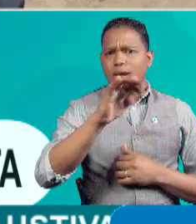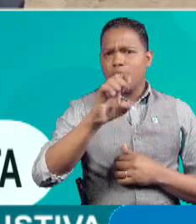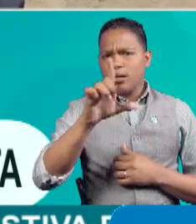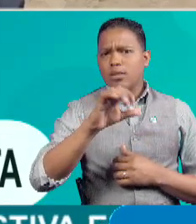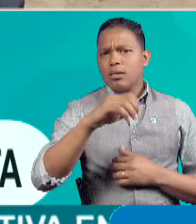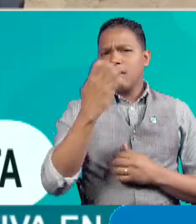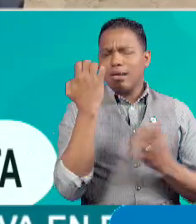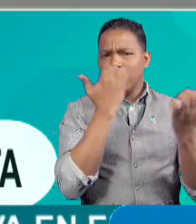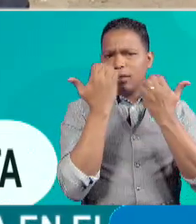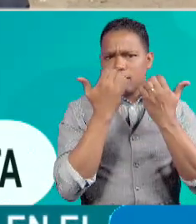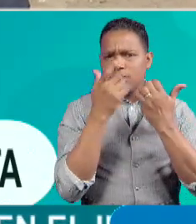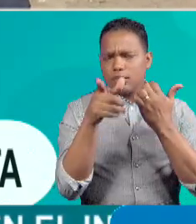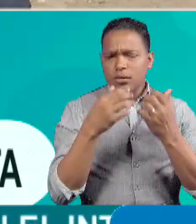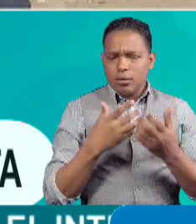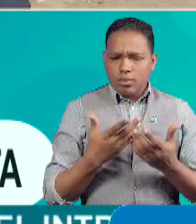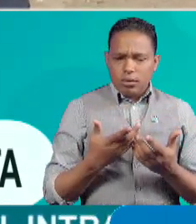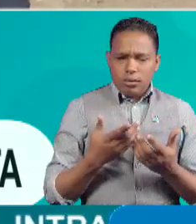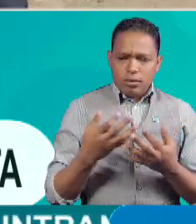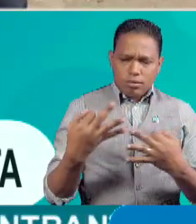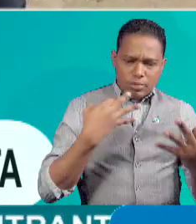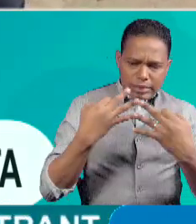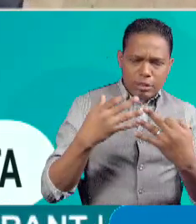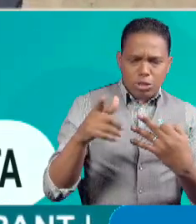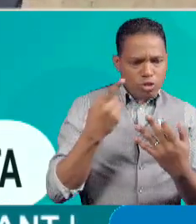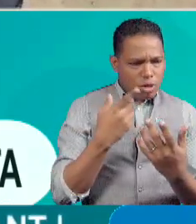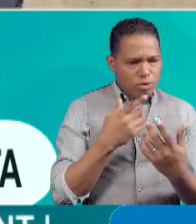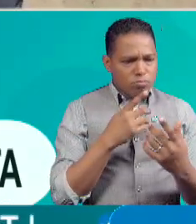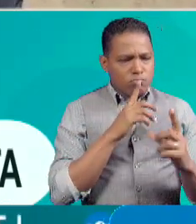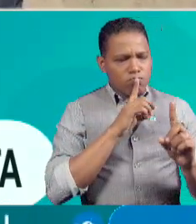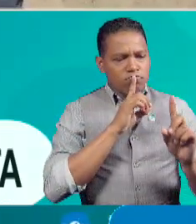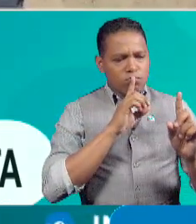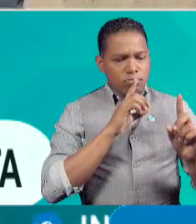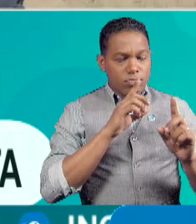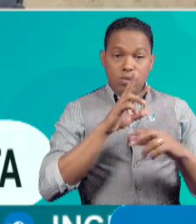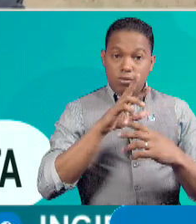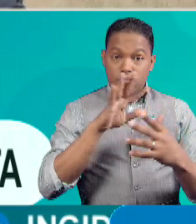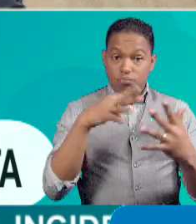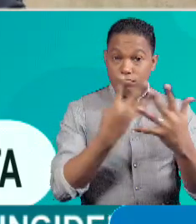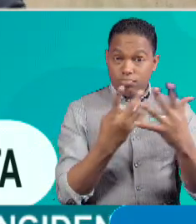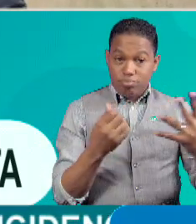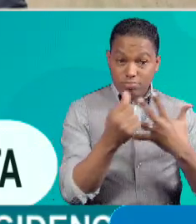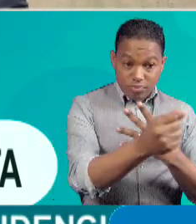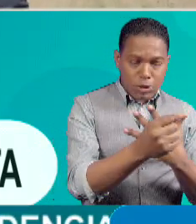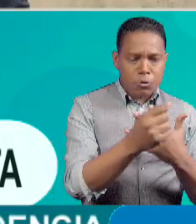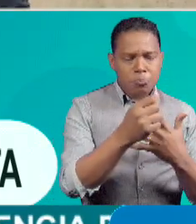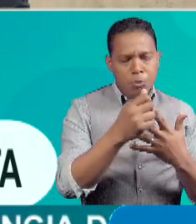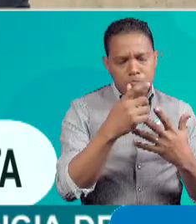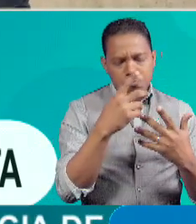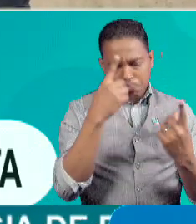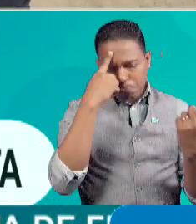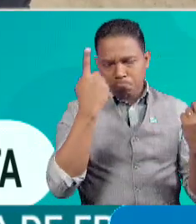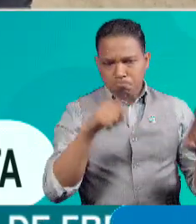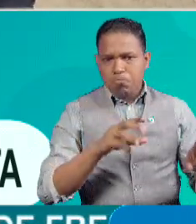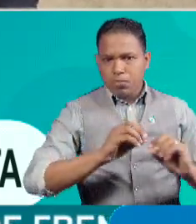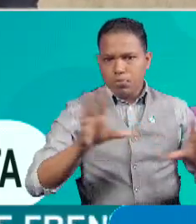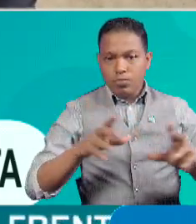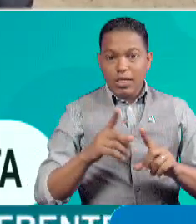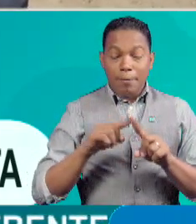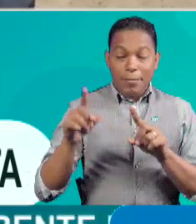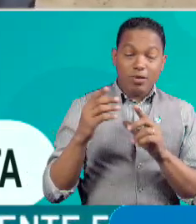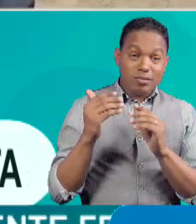Haina. Explicaron que están de acuerdo con la prisión preventiva impuesta, pero quieren que todavía